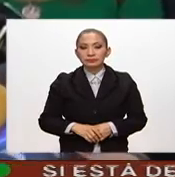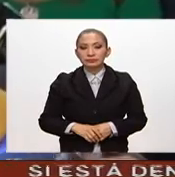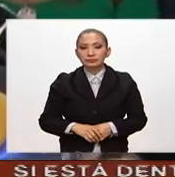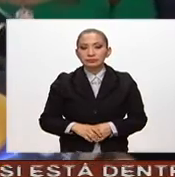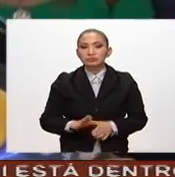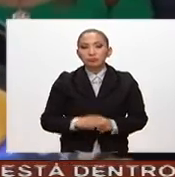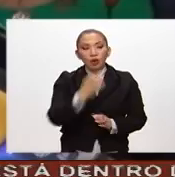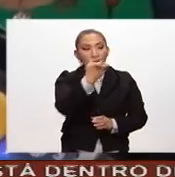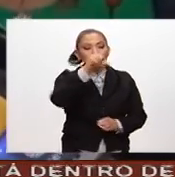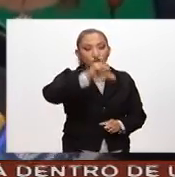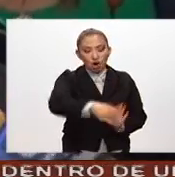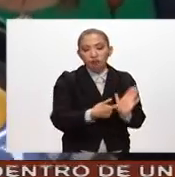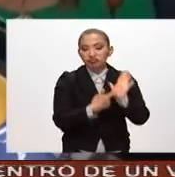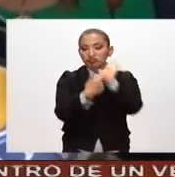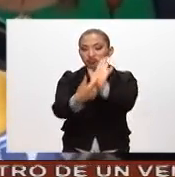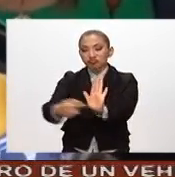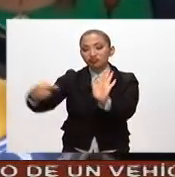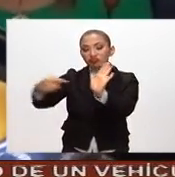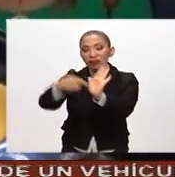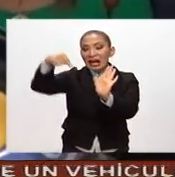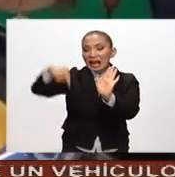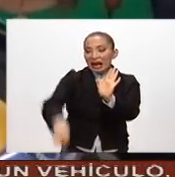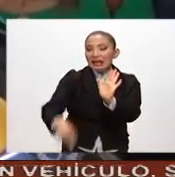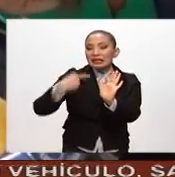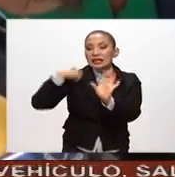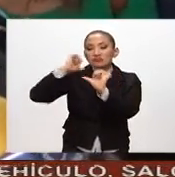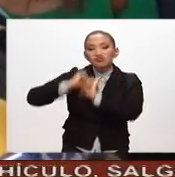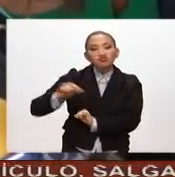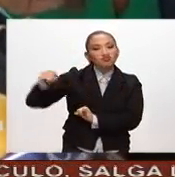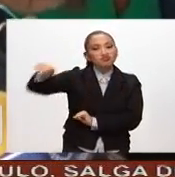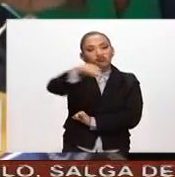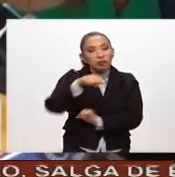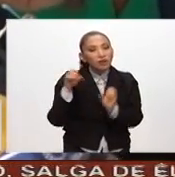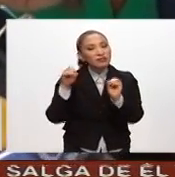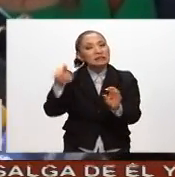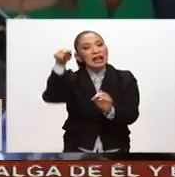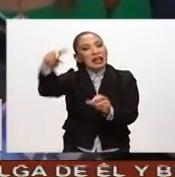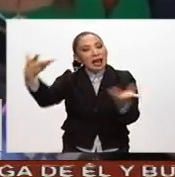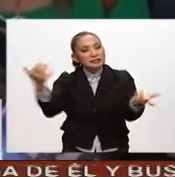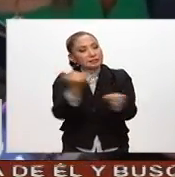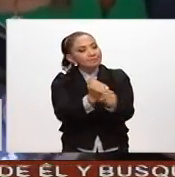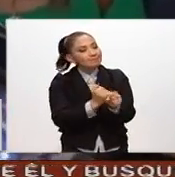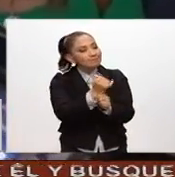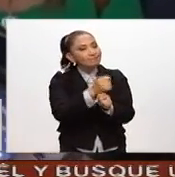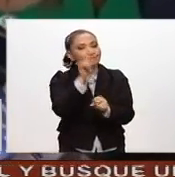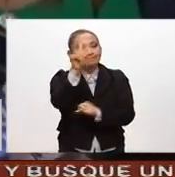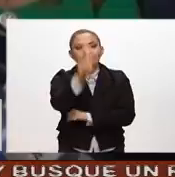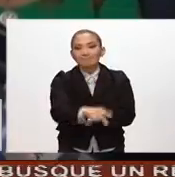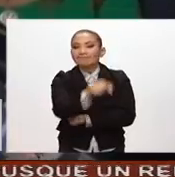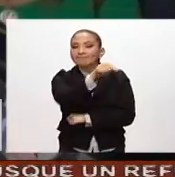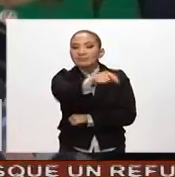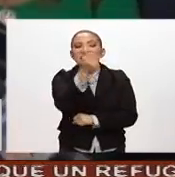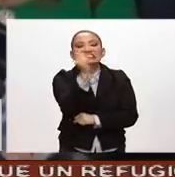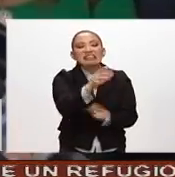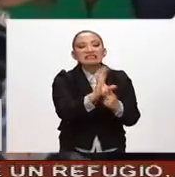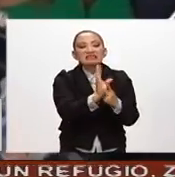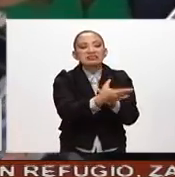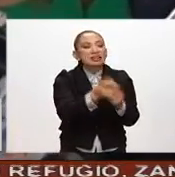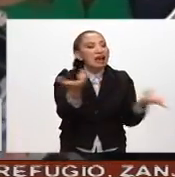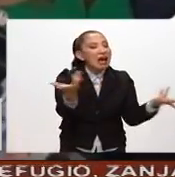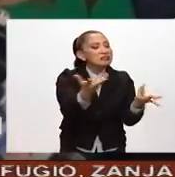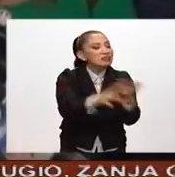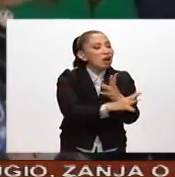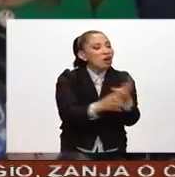Por ello que hoy presento ante esta instancia, que es la encargada de investigar precisamente la comisión de